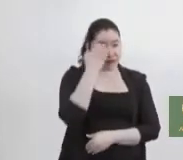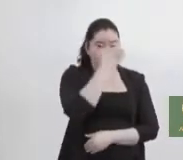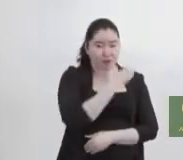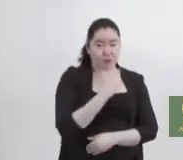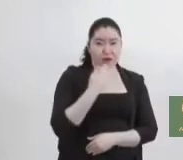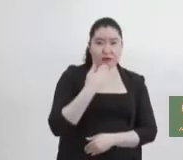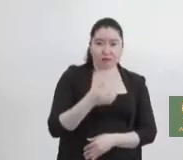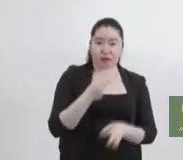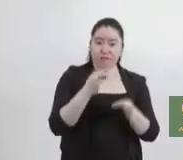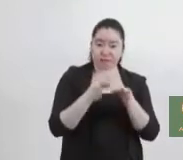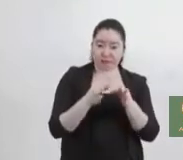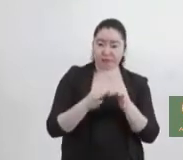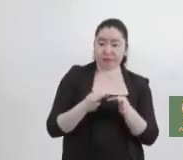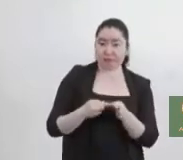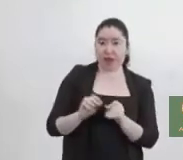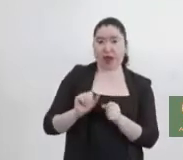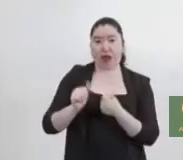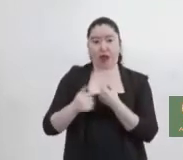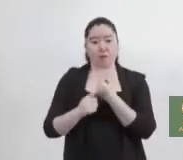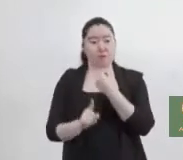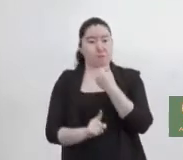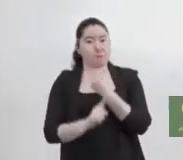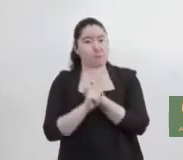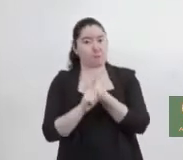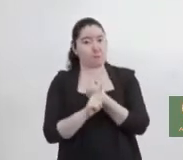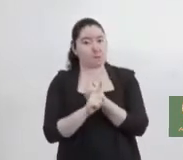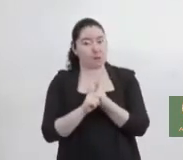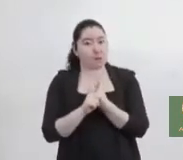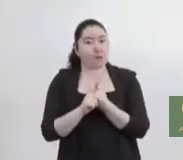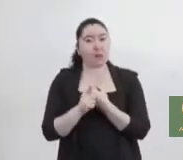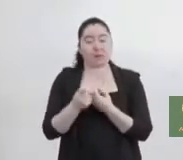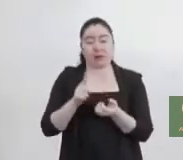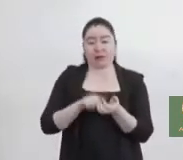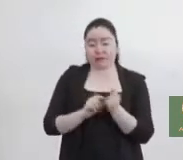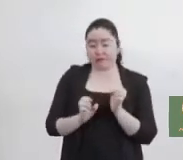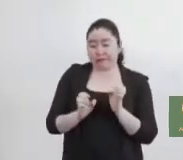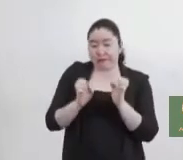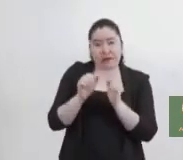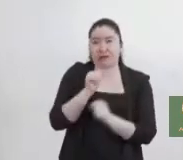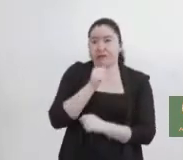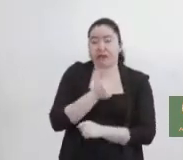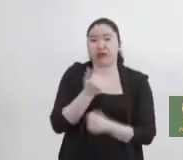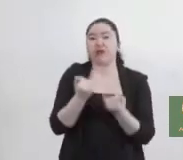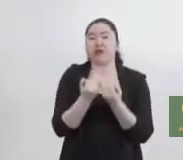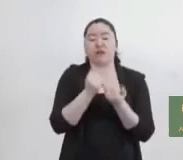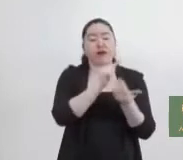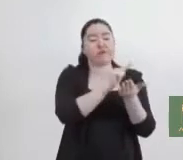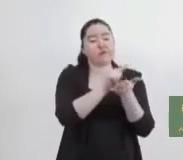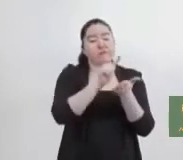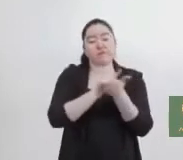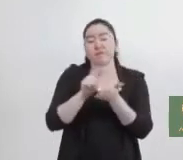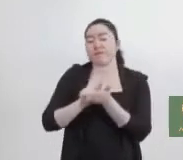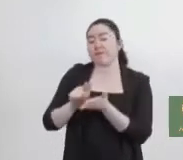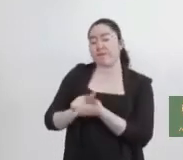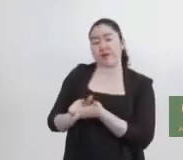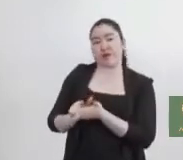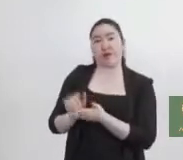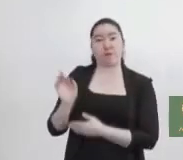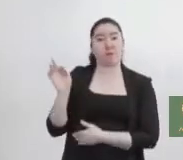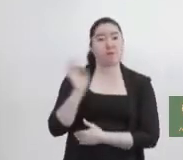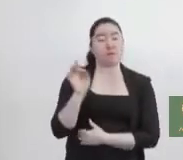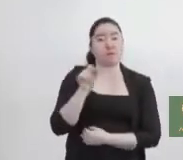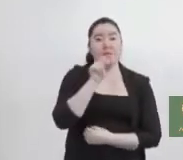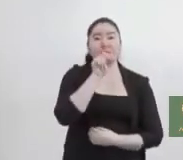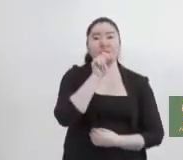que no haya habido algún problema de mantenimiento mayor y obviamente la limpieza general que se requiere. Y probablemente